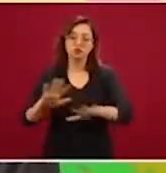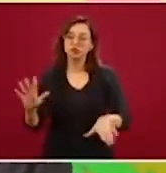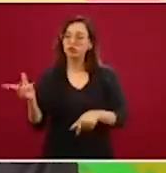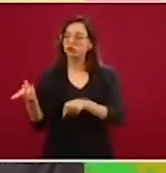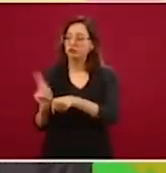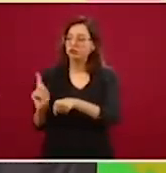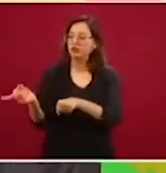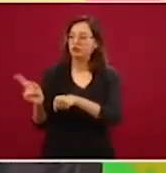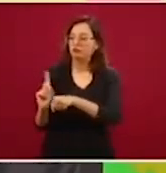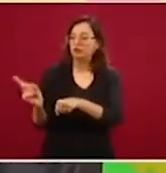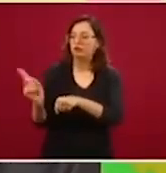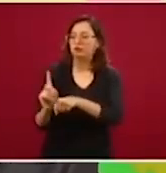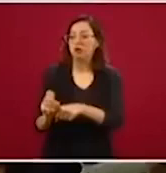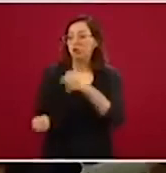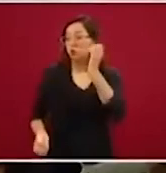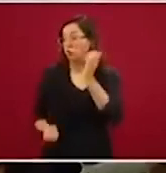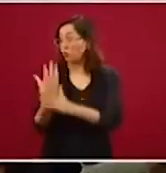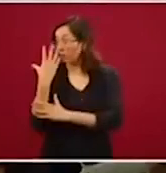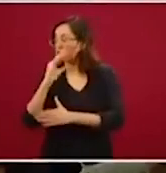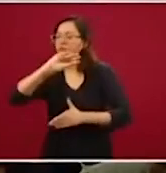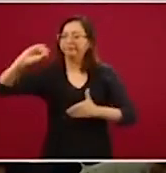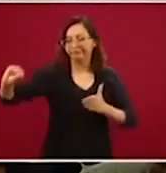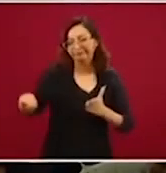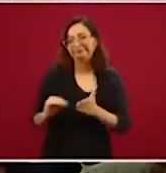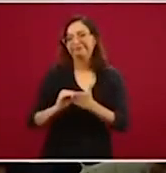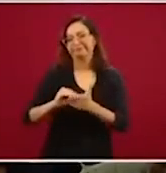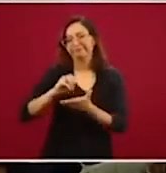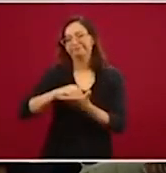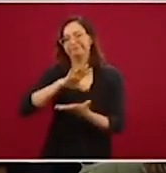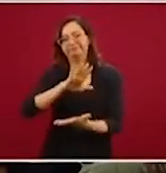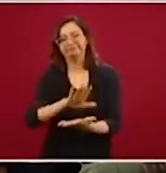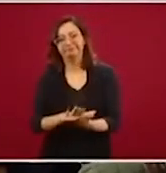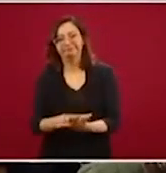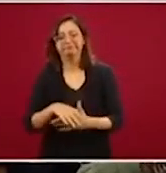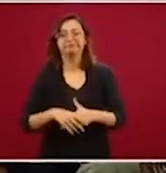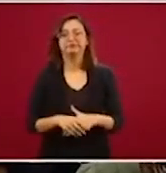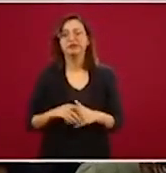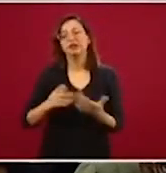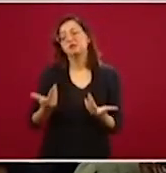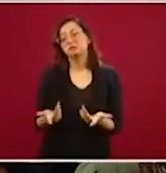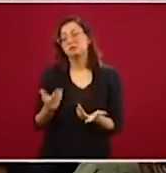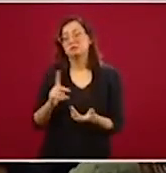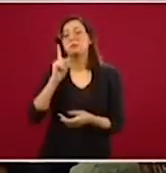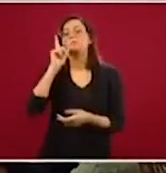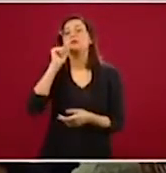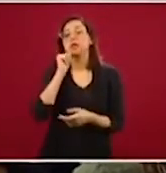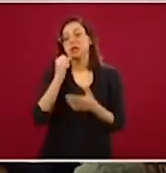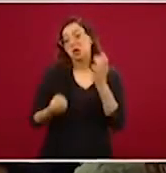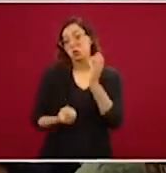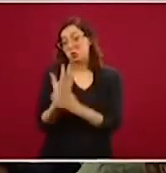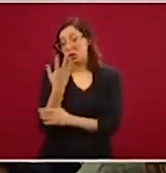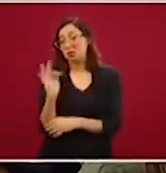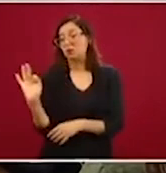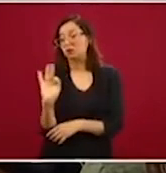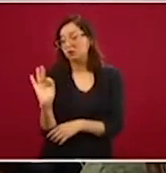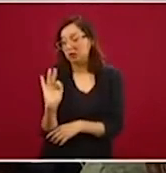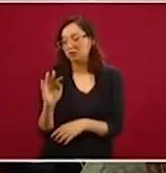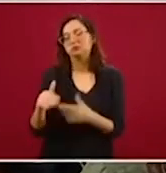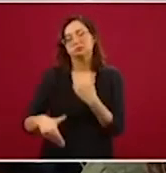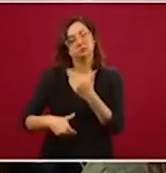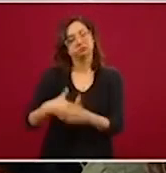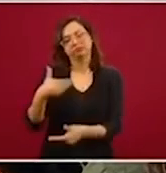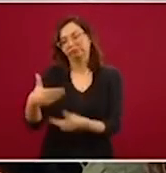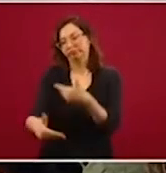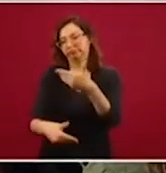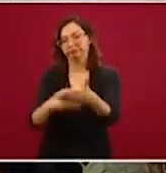cientos incluimos los casos que hasta el momento estén registrados puede ser que al día siguiente haya otros nuevos que están en estudio y se completa